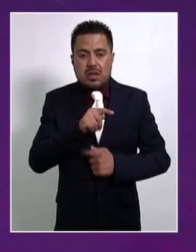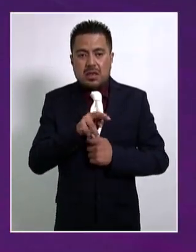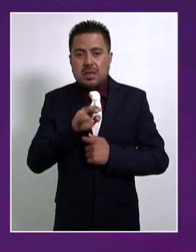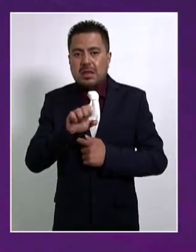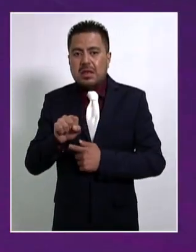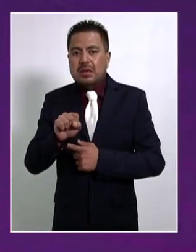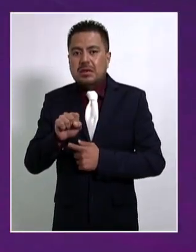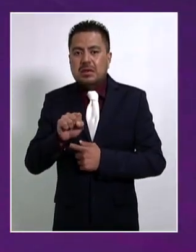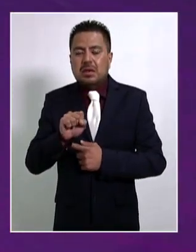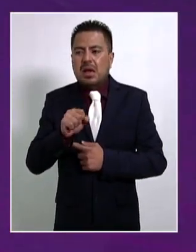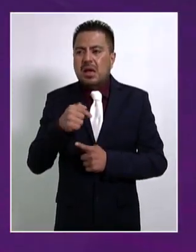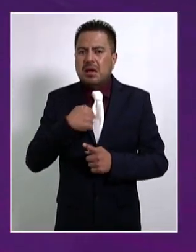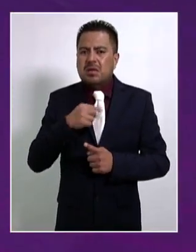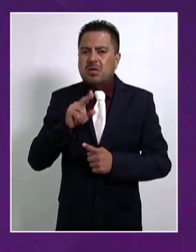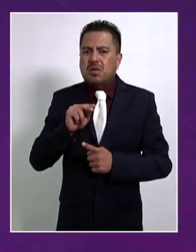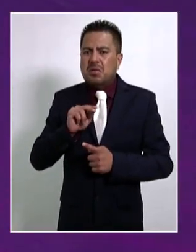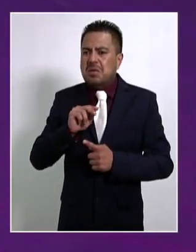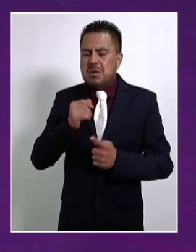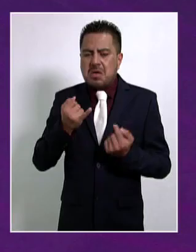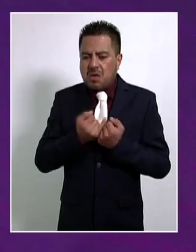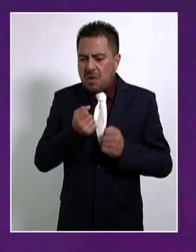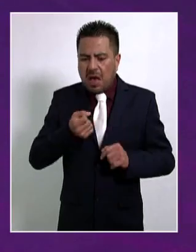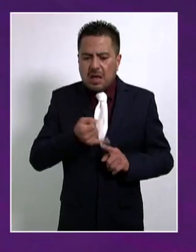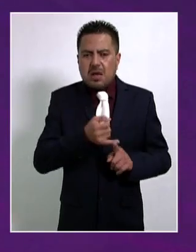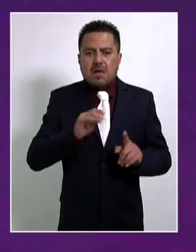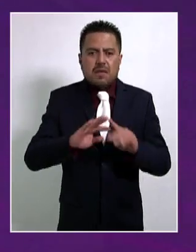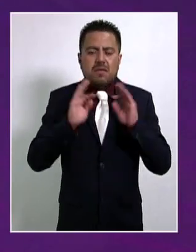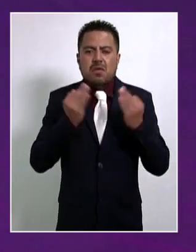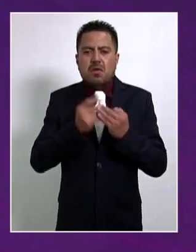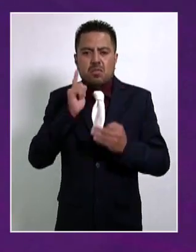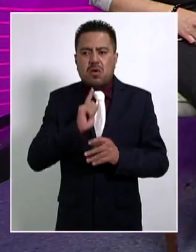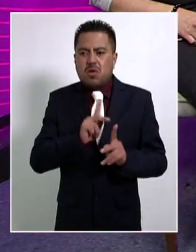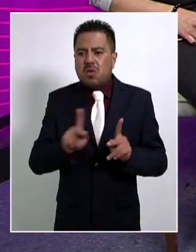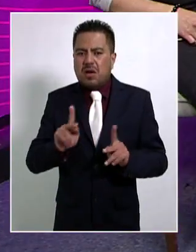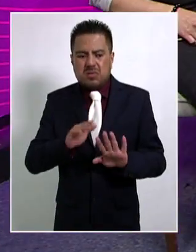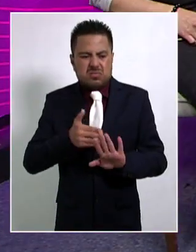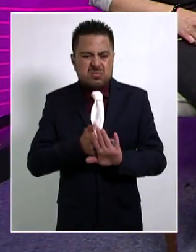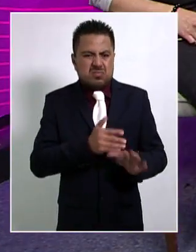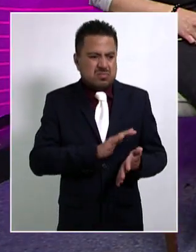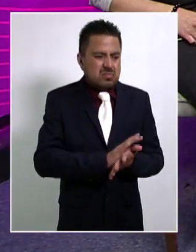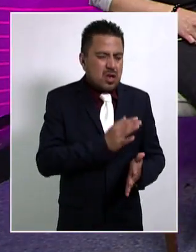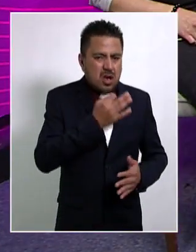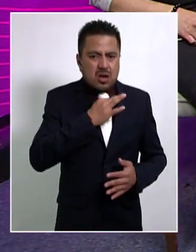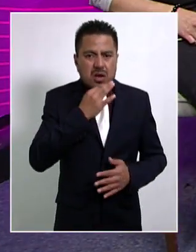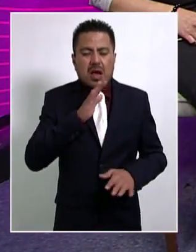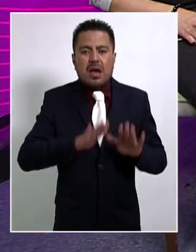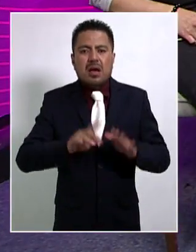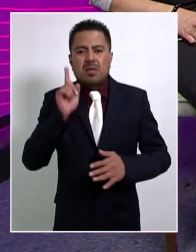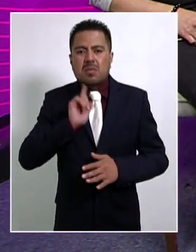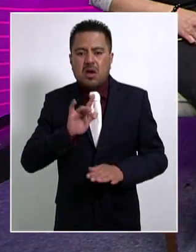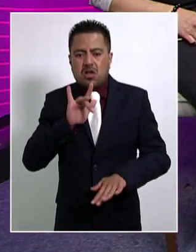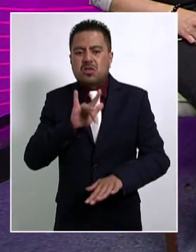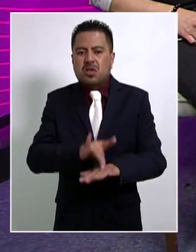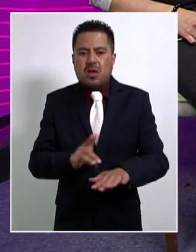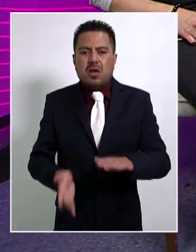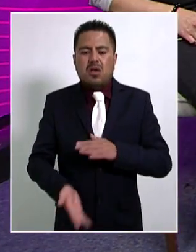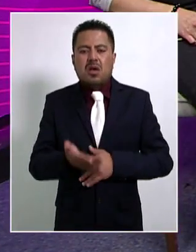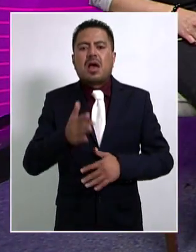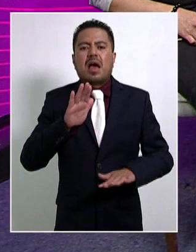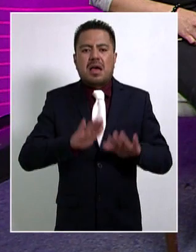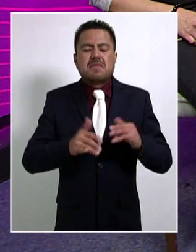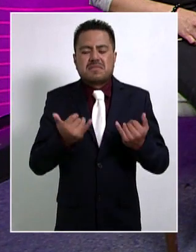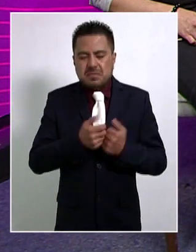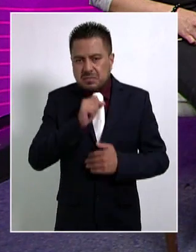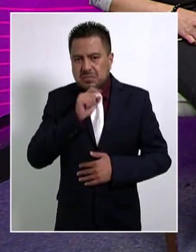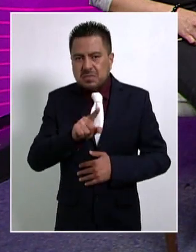trans, a mí no me van a acosar de la misma manera que lo hacen con las mujeres. O sea, las mujeres a veces las tocan, bueno, también a veces